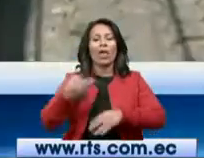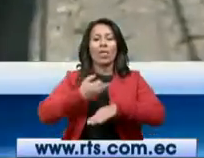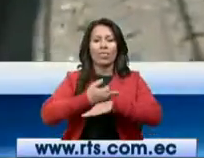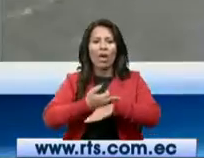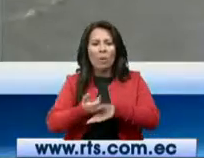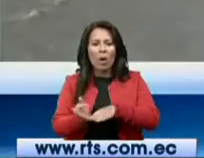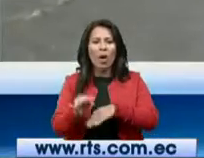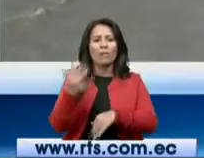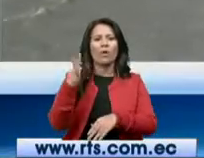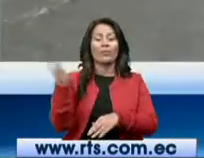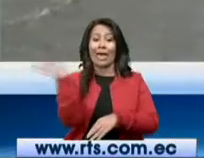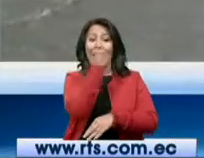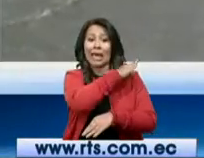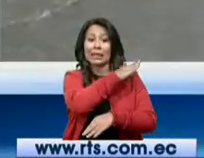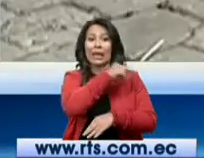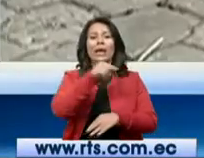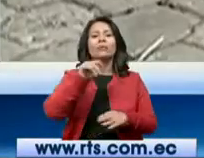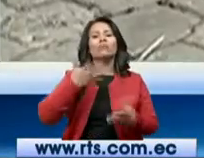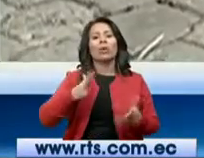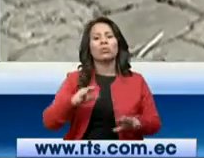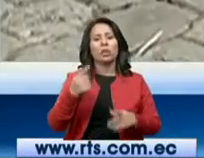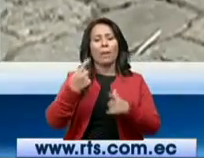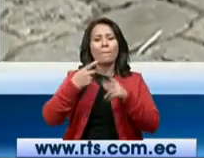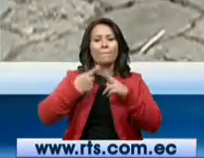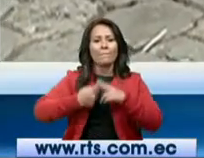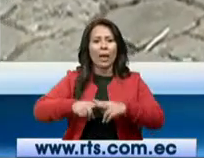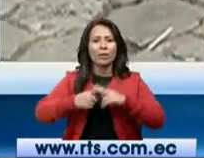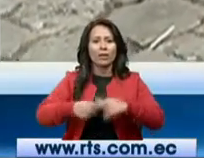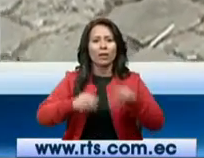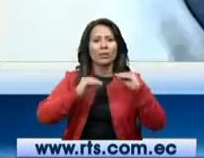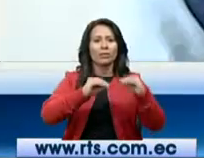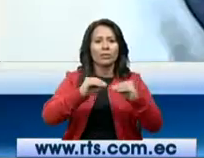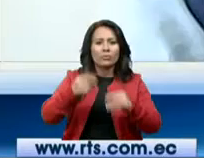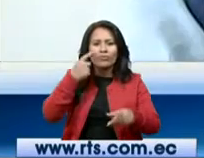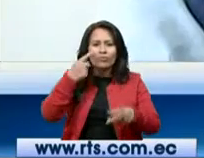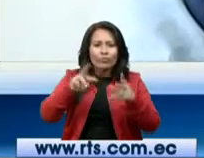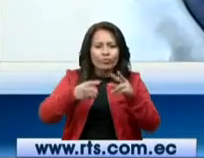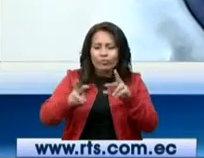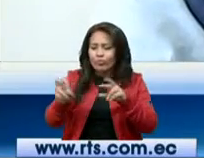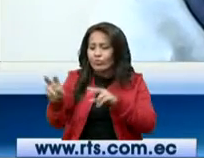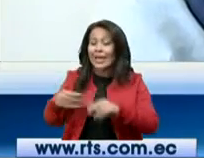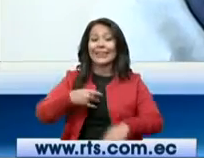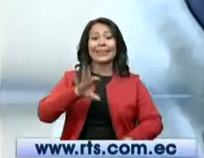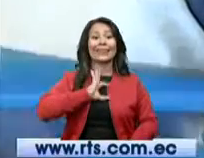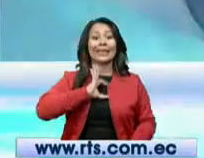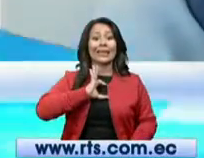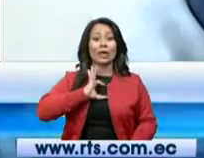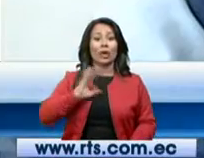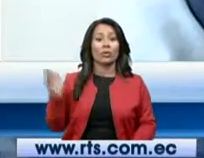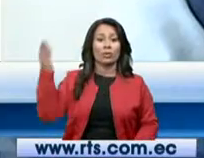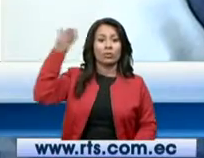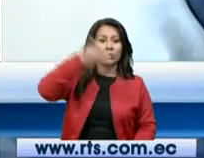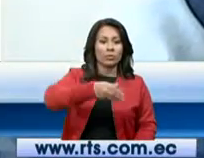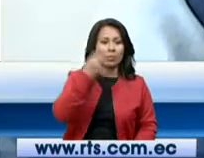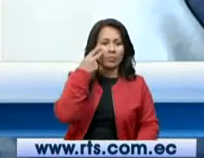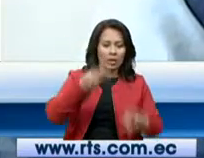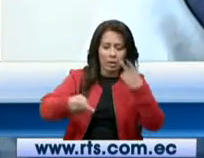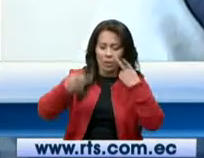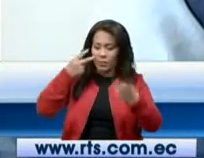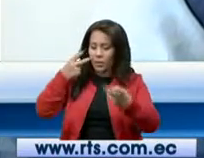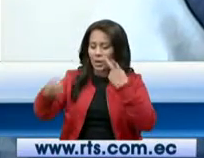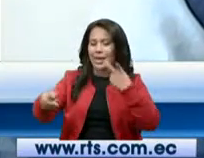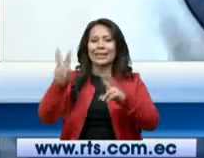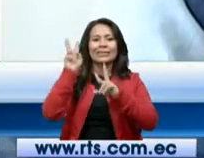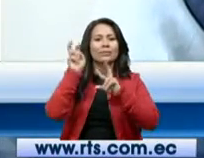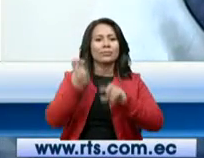2 semanas, tiempo en el que también se realizó el mantenimiento del sistema de alcantarillado. Porque tenemos un poco el temor